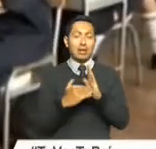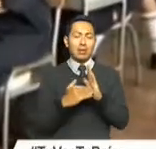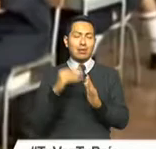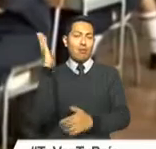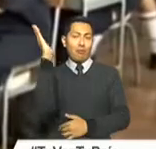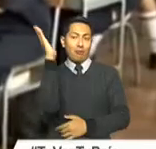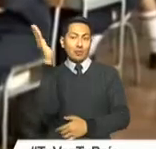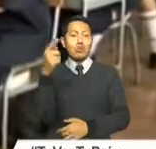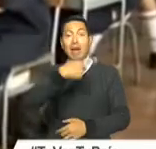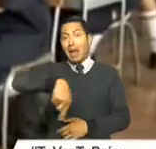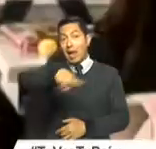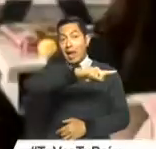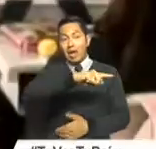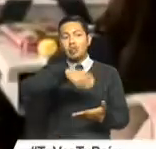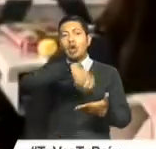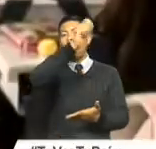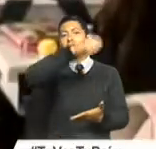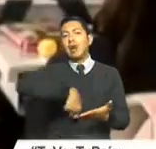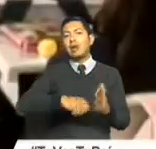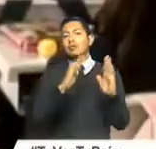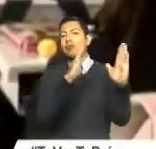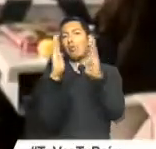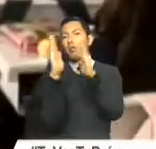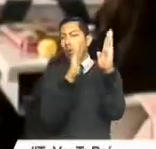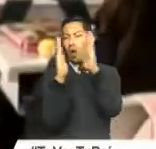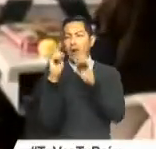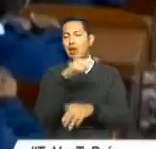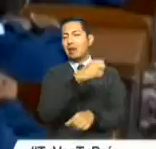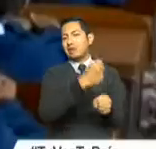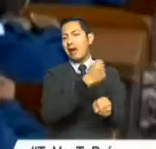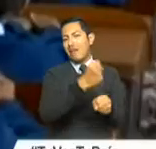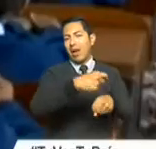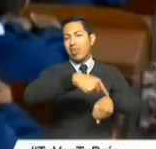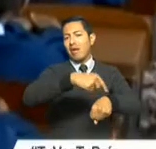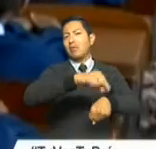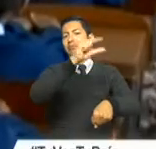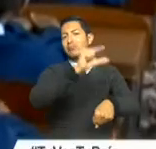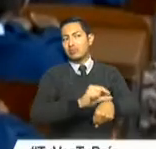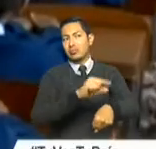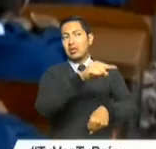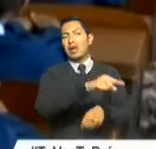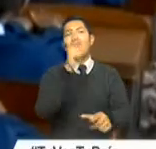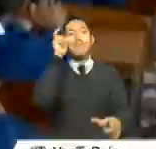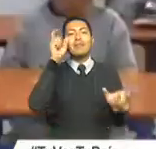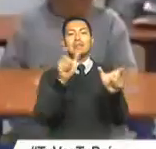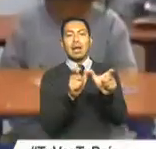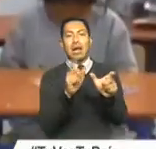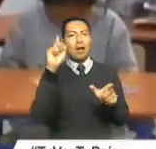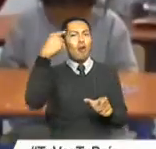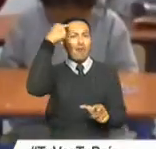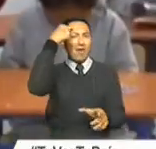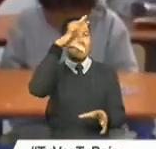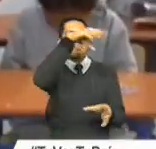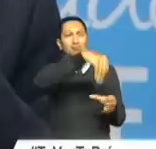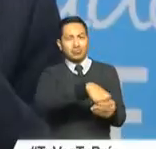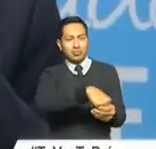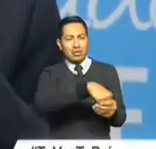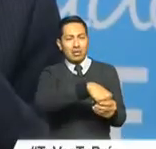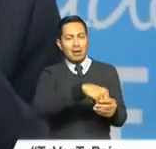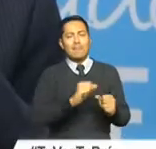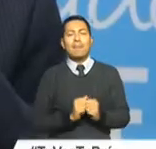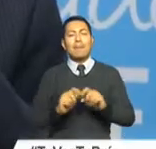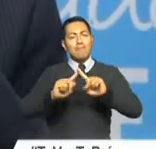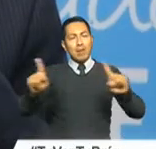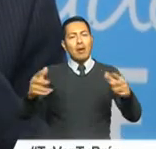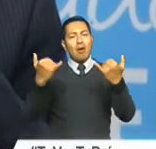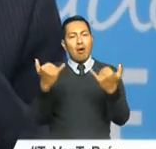bajo la modalidad de contrato provisional y que están vinculados en instituciones fiscales de las 9 zonas educativas del país. Y con